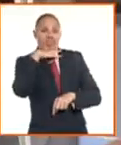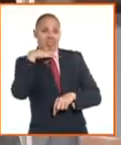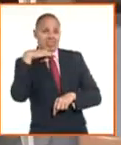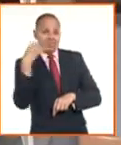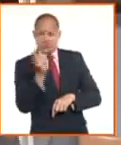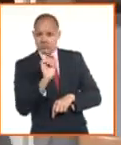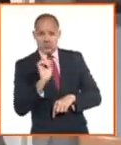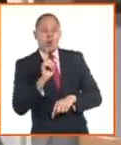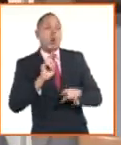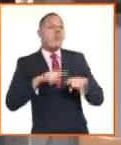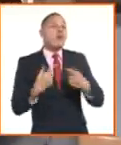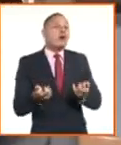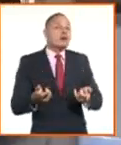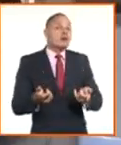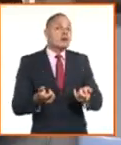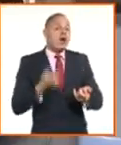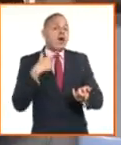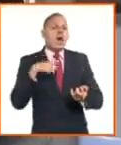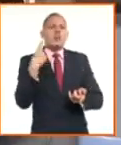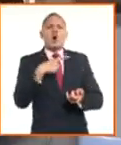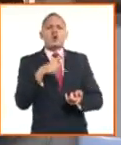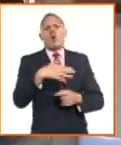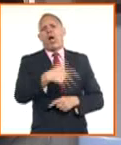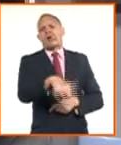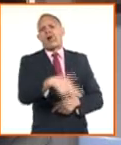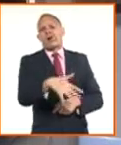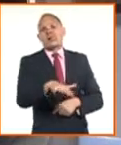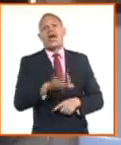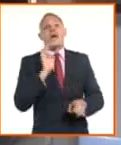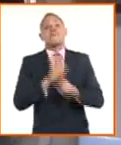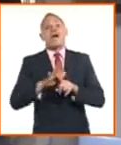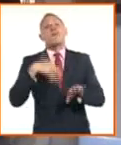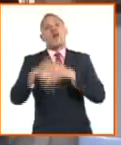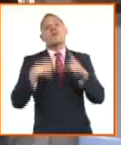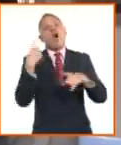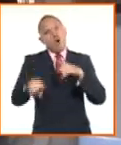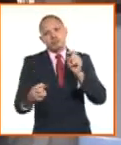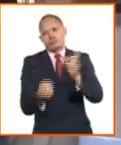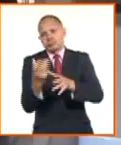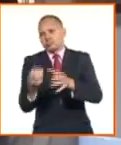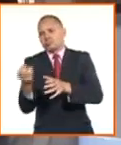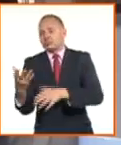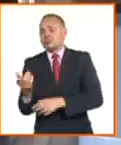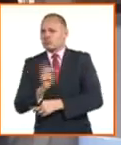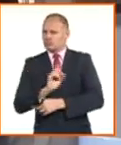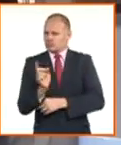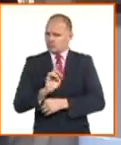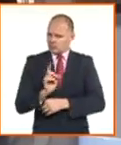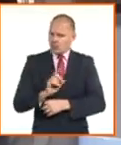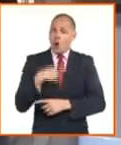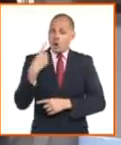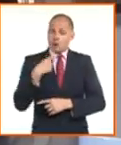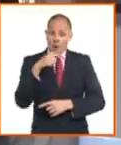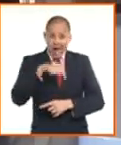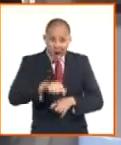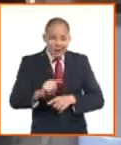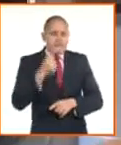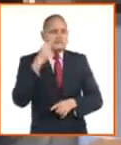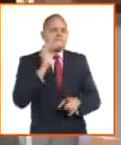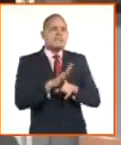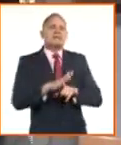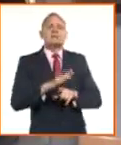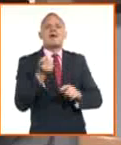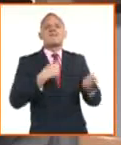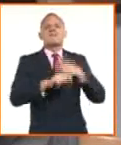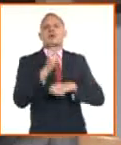punto B, claro, que como decía, tenemos que irla construyendo. O sea, tenemos algunas, en ese sentido, cuestiones que hay que atender con urgencia, ¿no? Que no